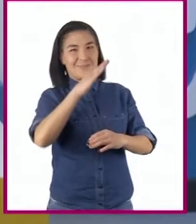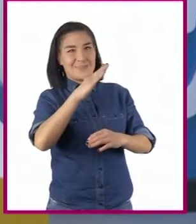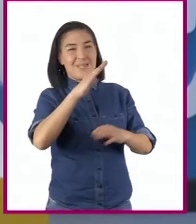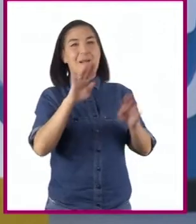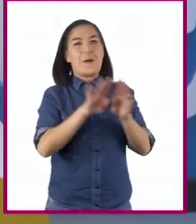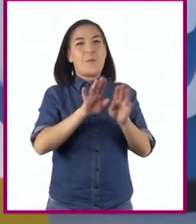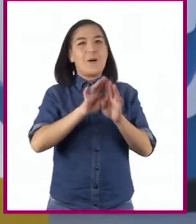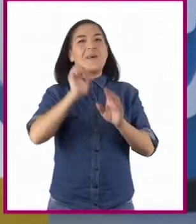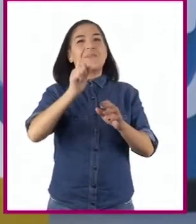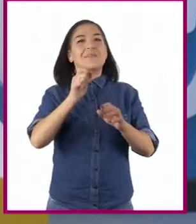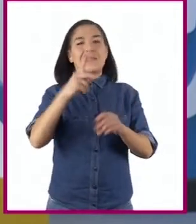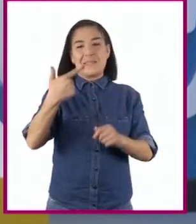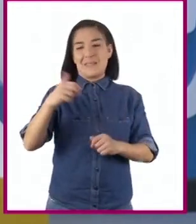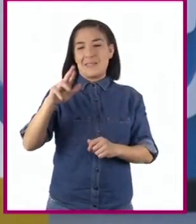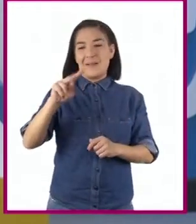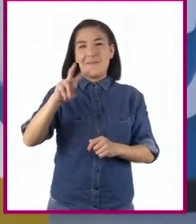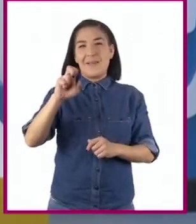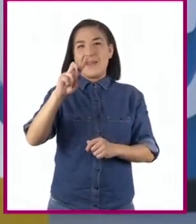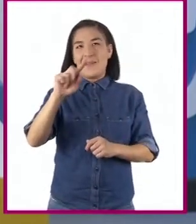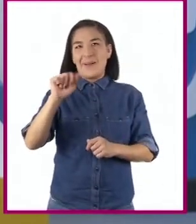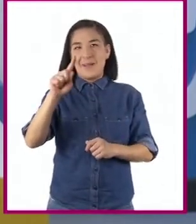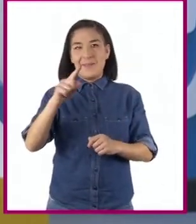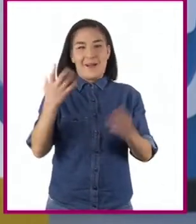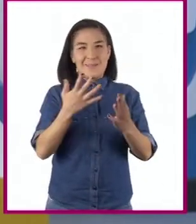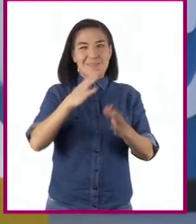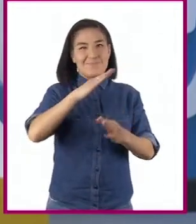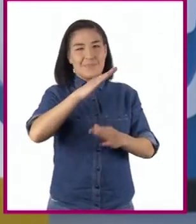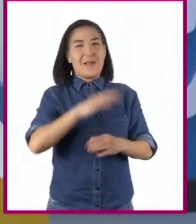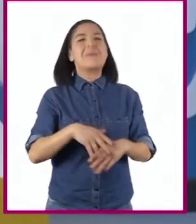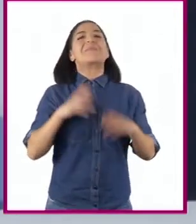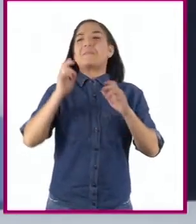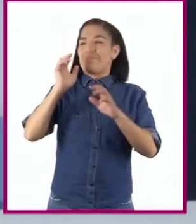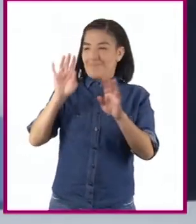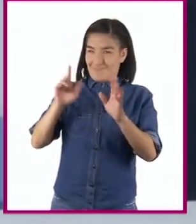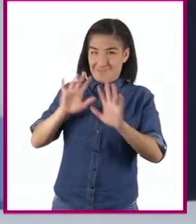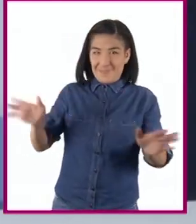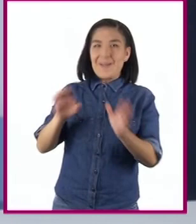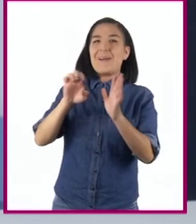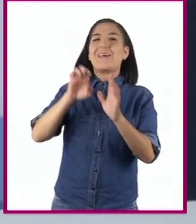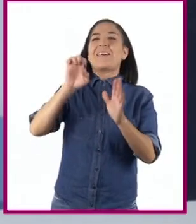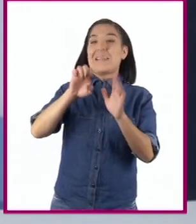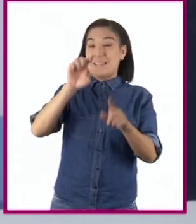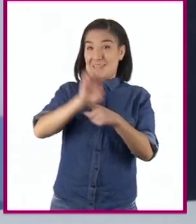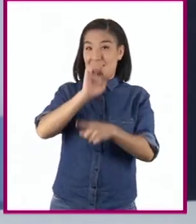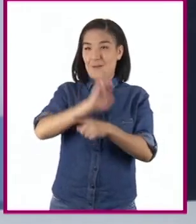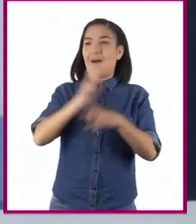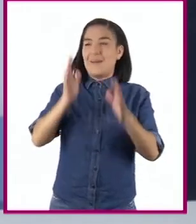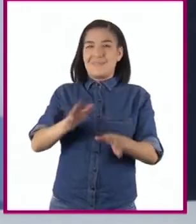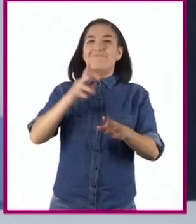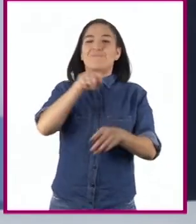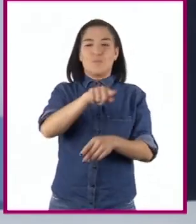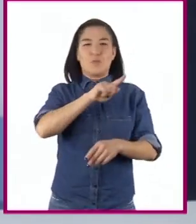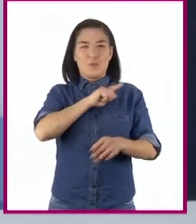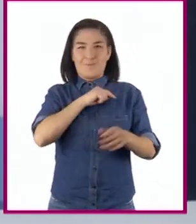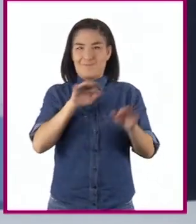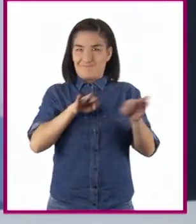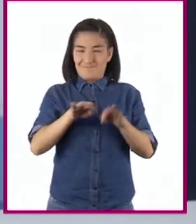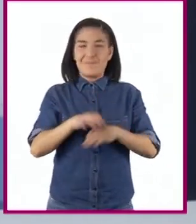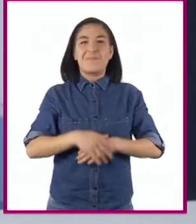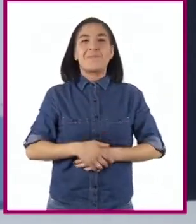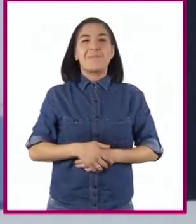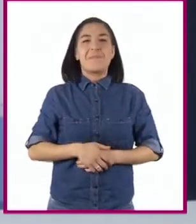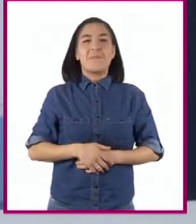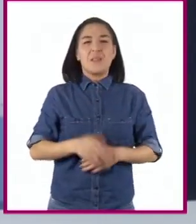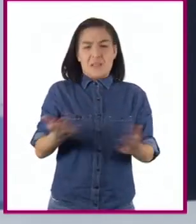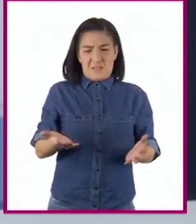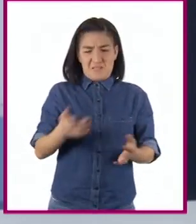haga lo suyo. Entonces, manos a la obra. Voy alzando lentamente la madera. ¿Y qué debería